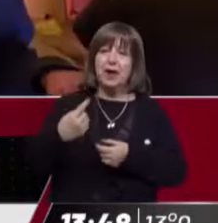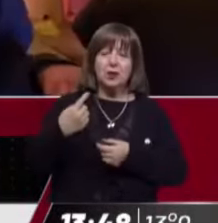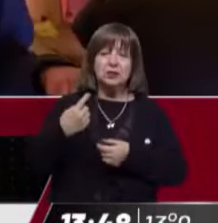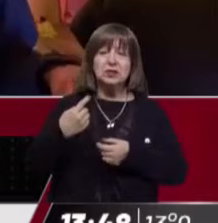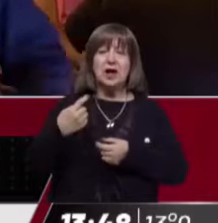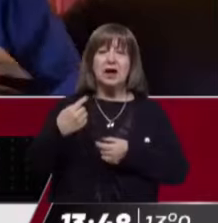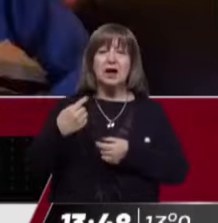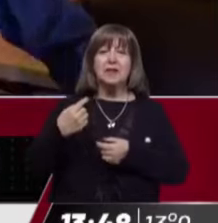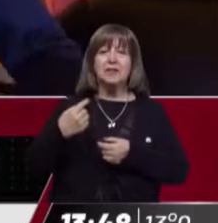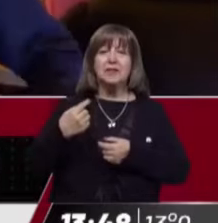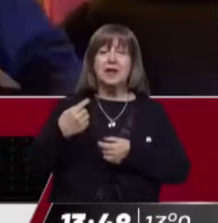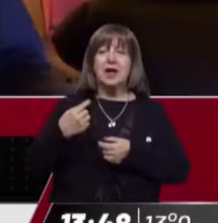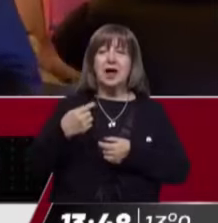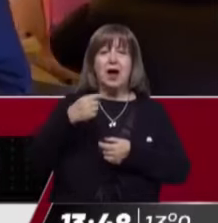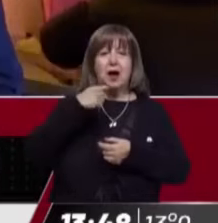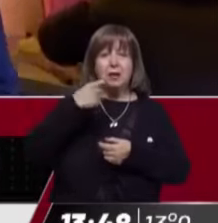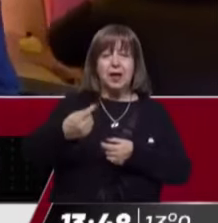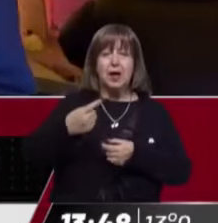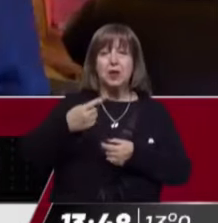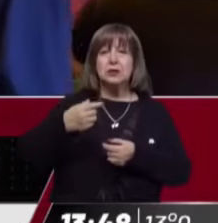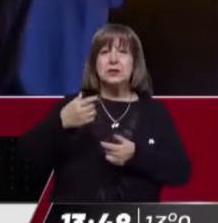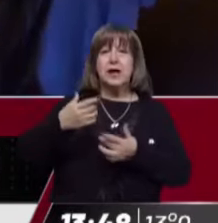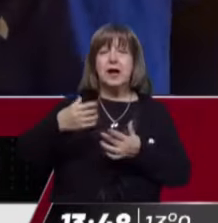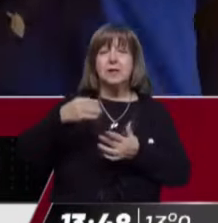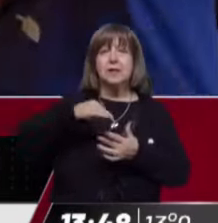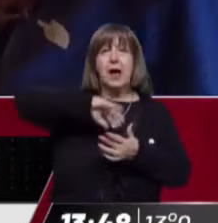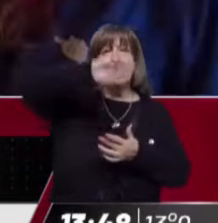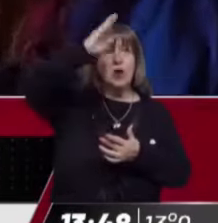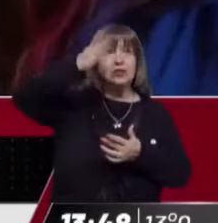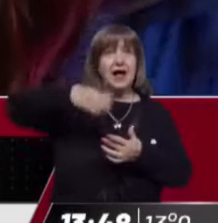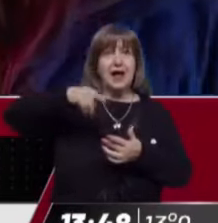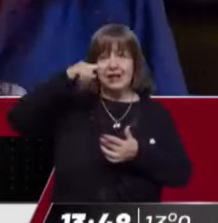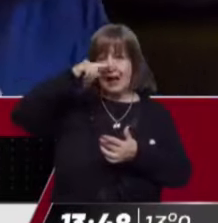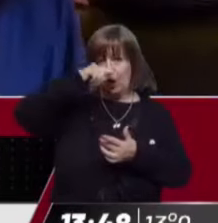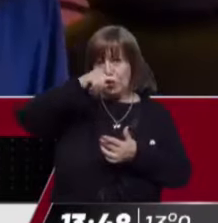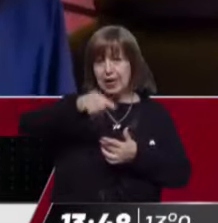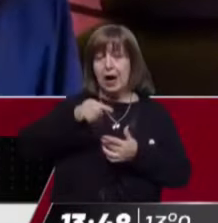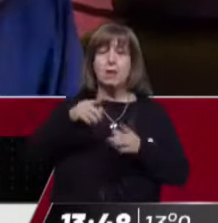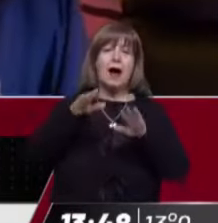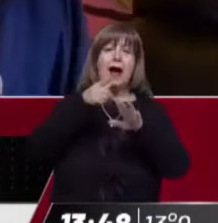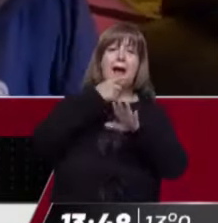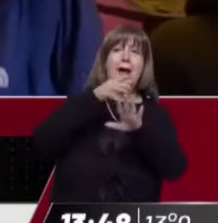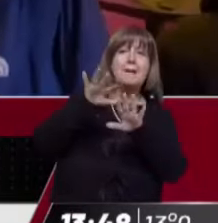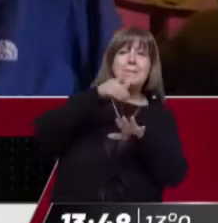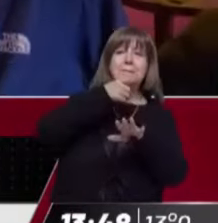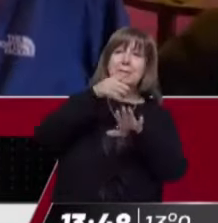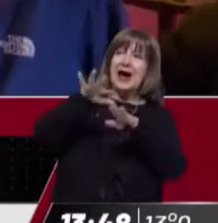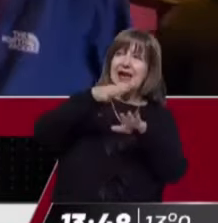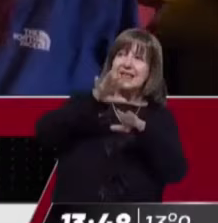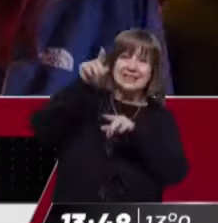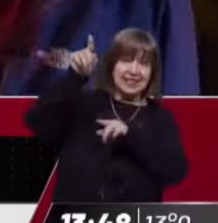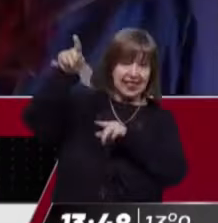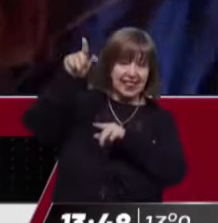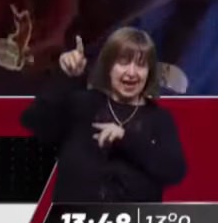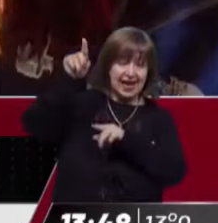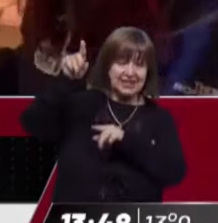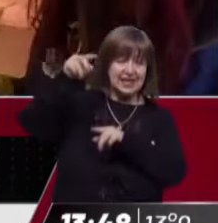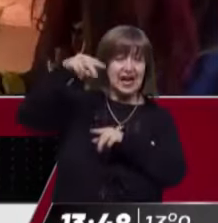por eso eligieron Uspallata y esta zona para 7 años en el Tíbet? Que la montaña... Bueno, la gente con los pueblos originarios